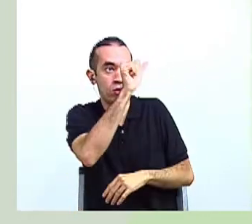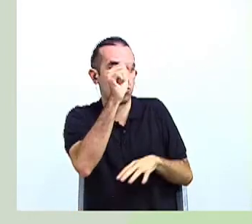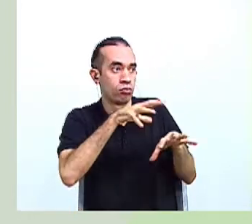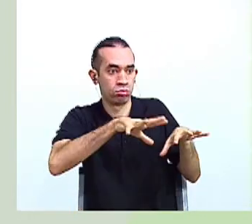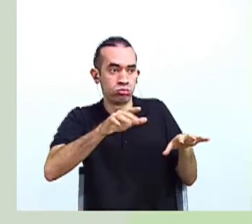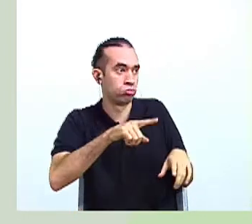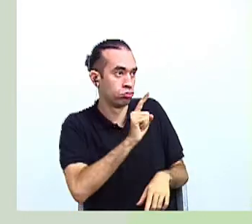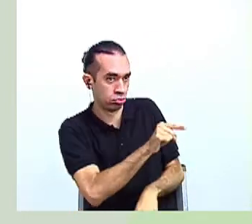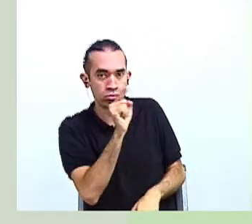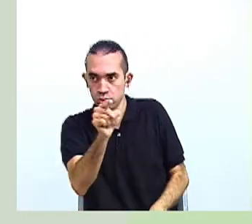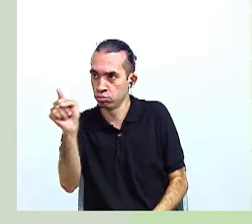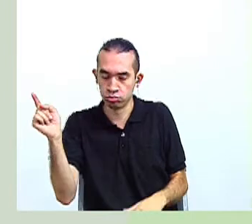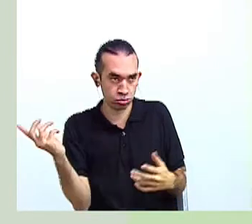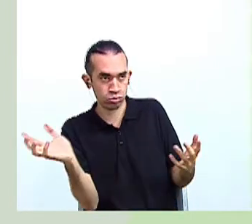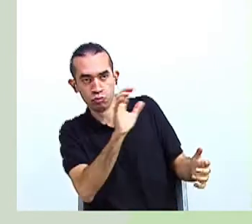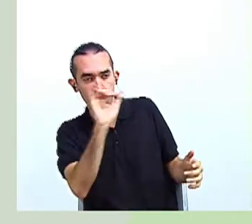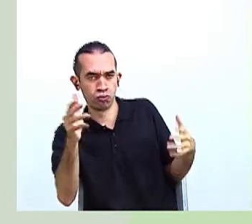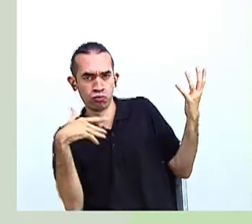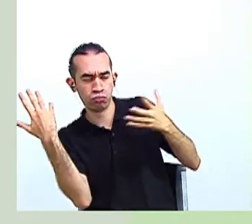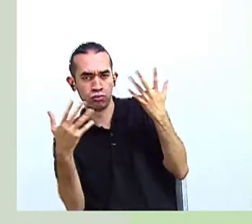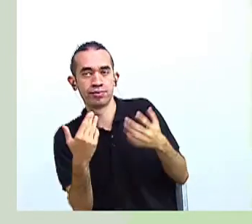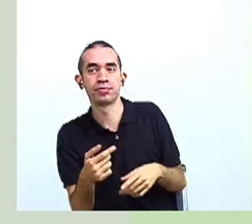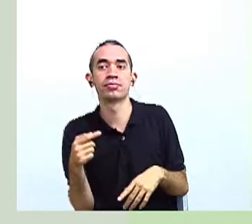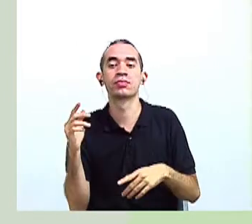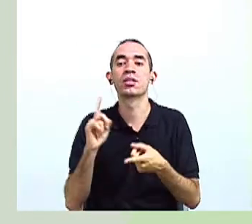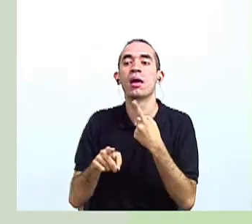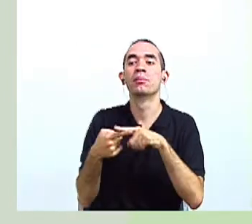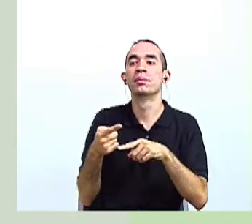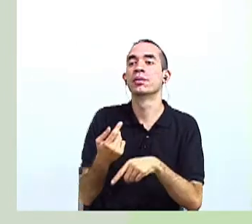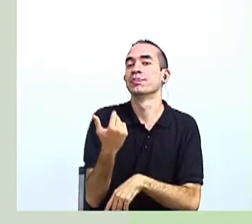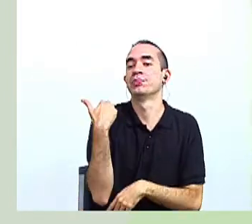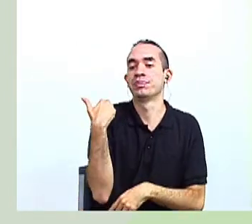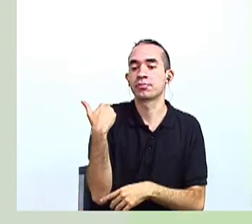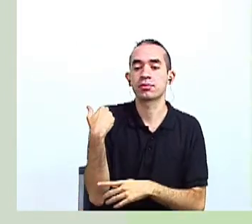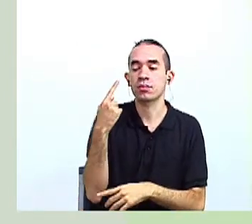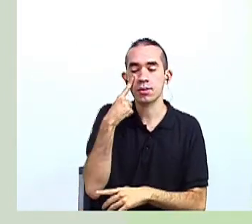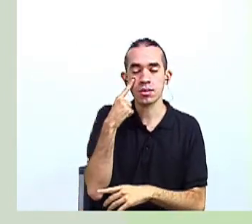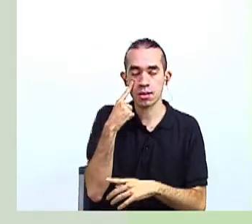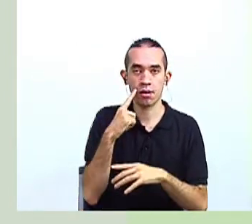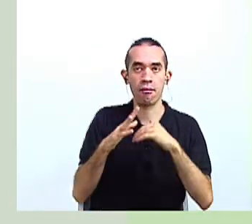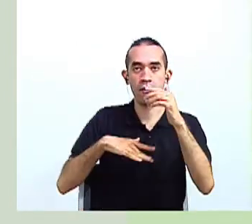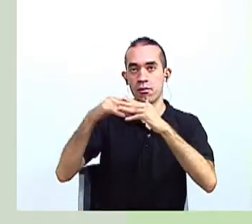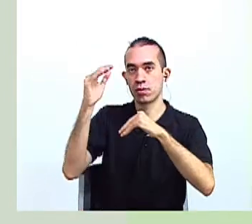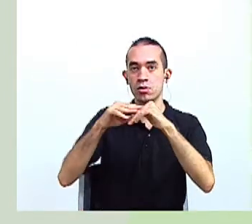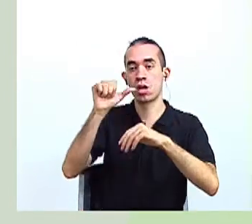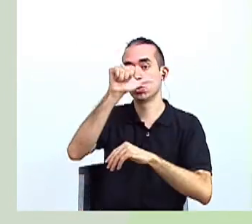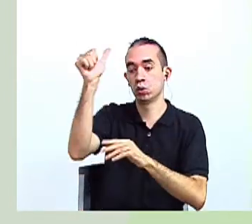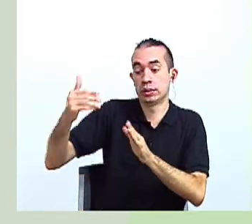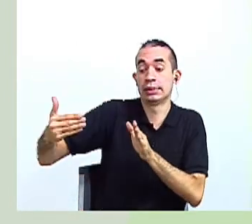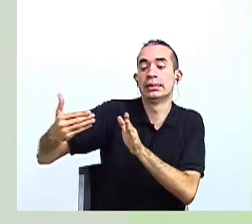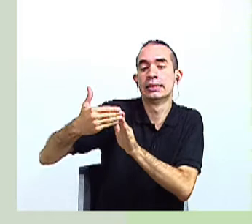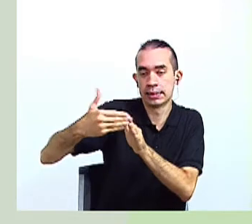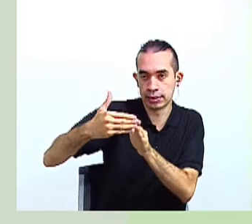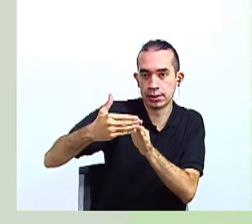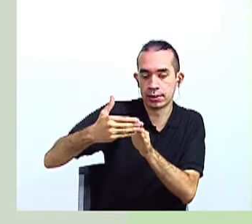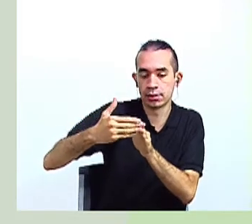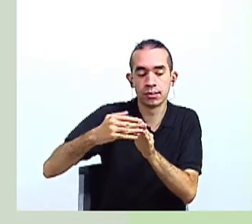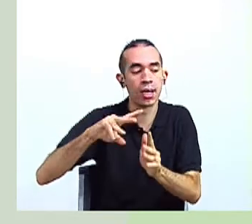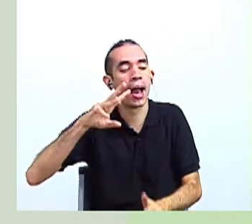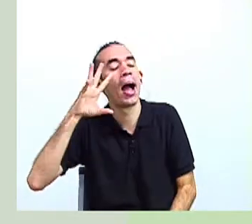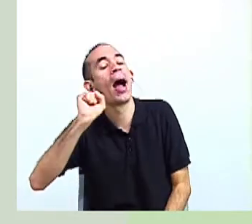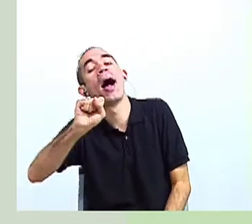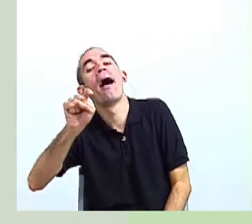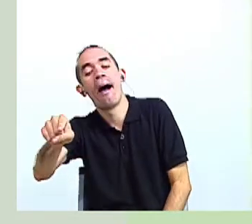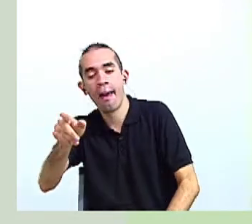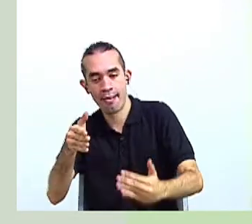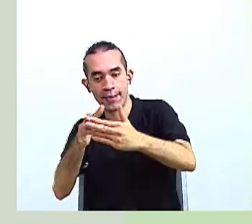de color azul. Entonces mi amiga me especifica, la clínica queda en el edificio azul esquinero. ¿Qué pasó aquí?